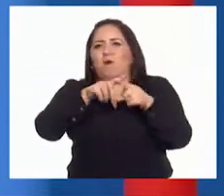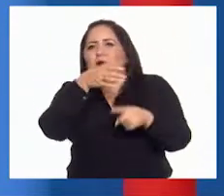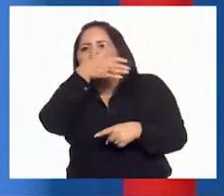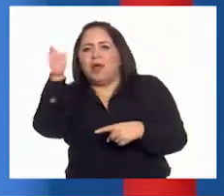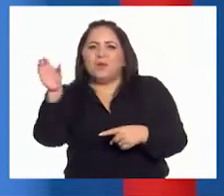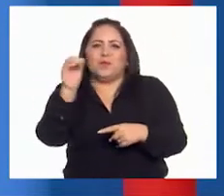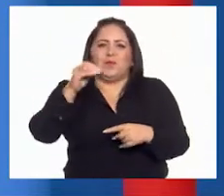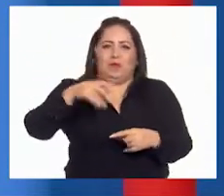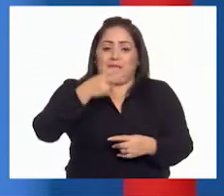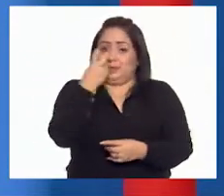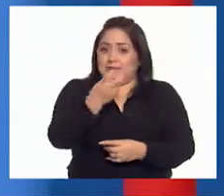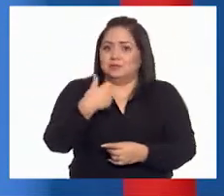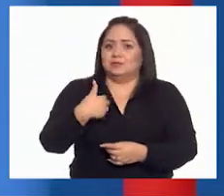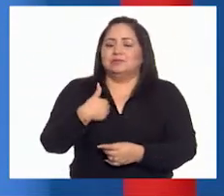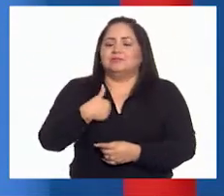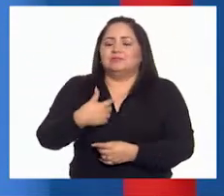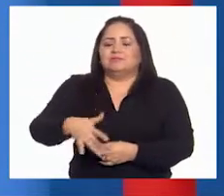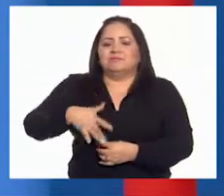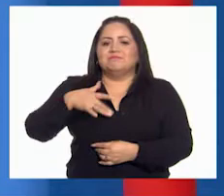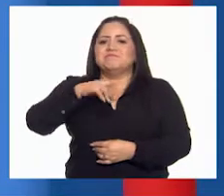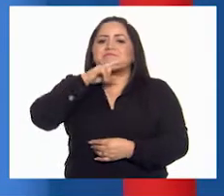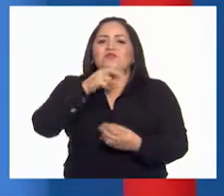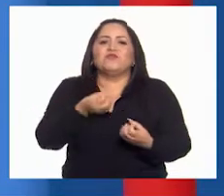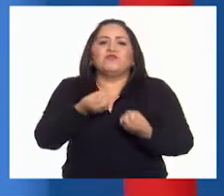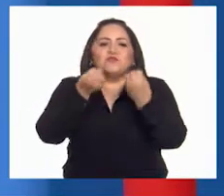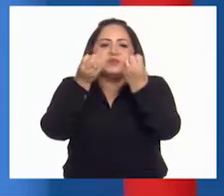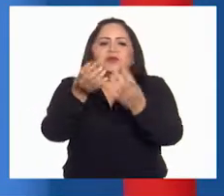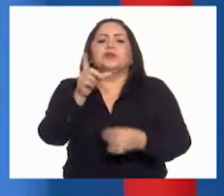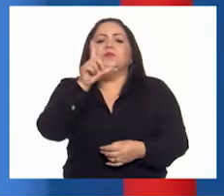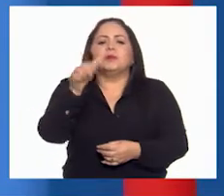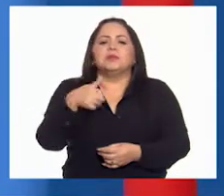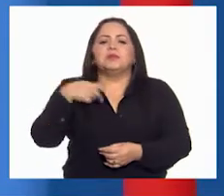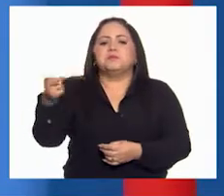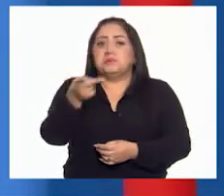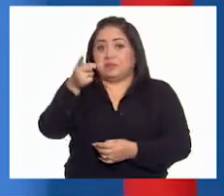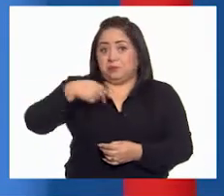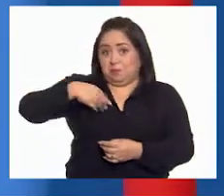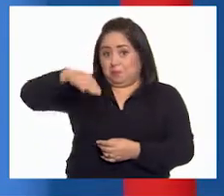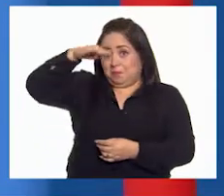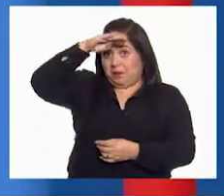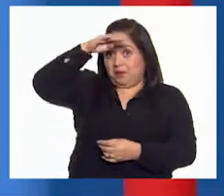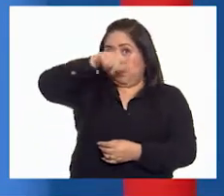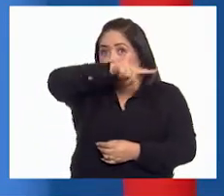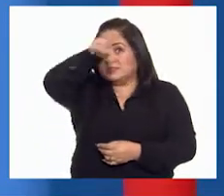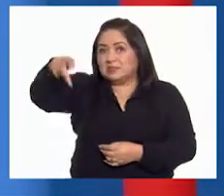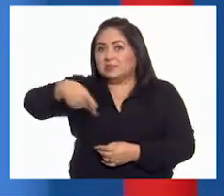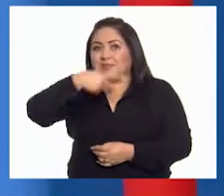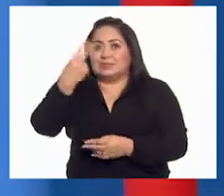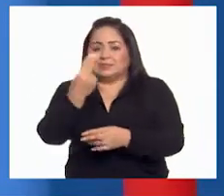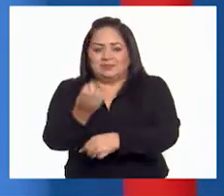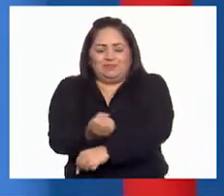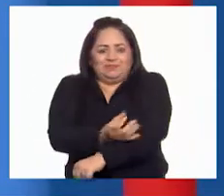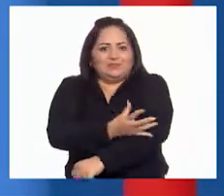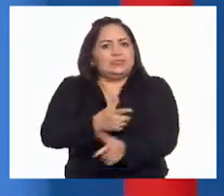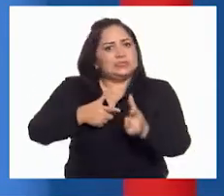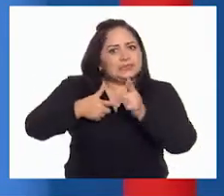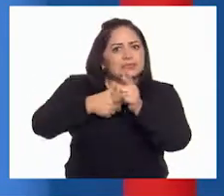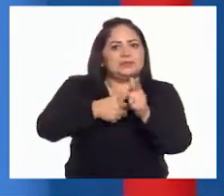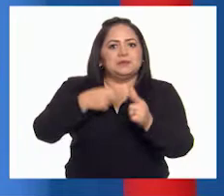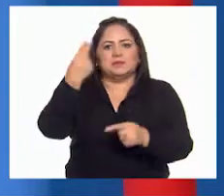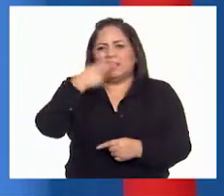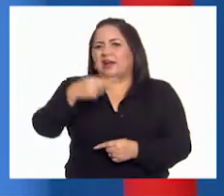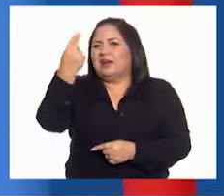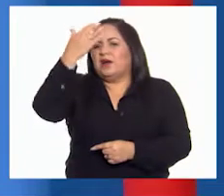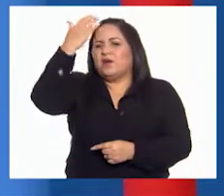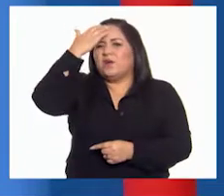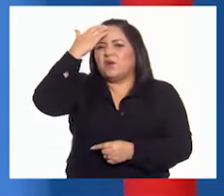campo. Y eso me inspira a dar lo mejor de mí, a preguntar lo que considero que ellos preguntarían y a motivarlos a continuar, a